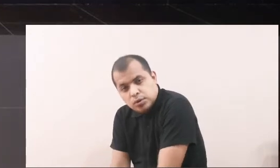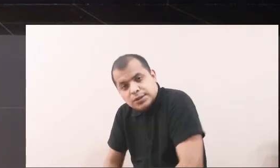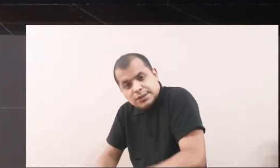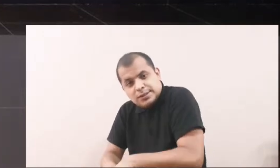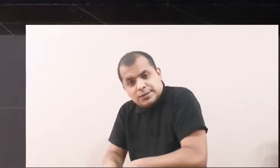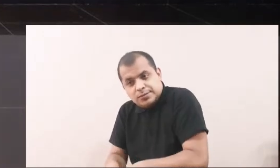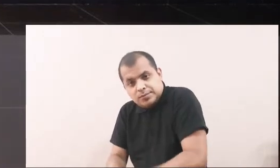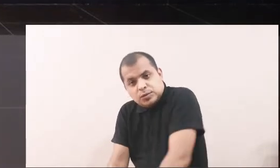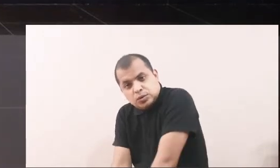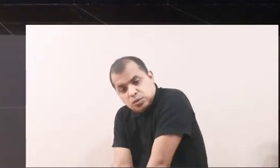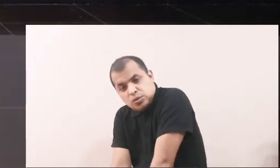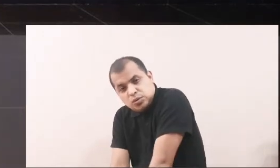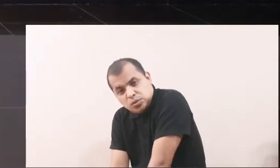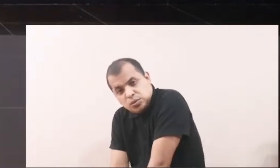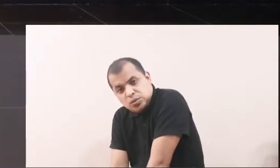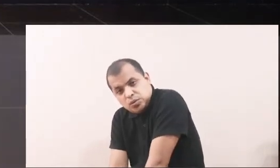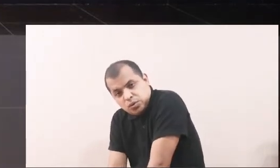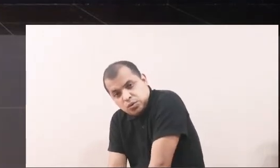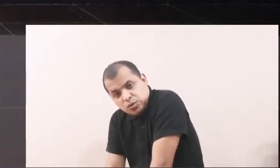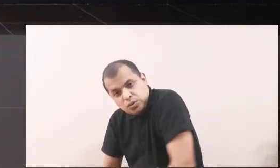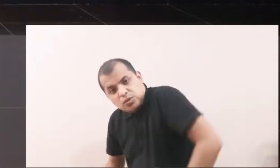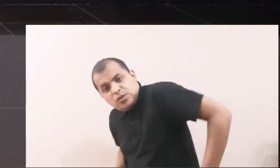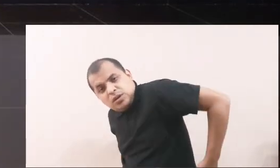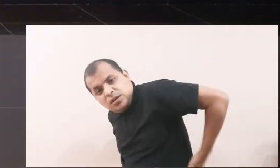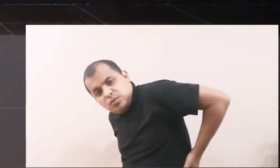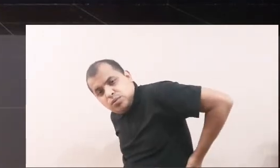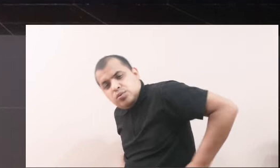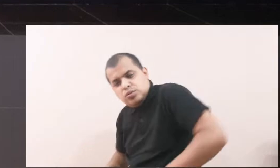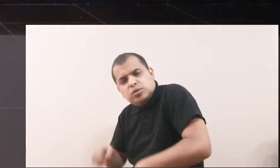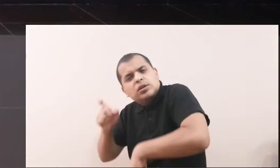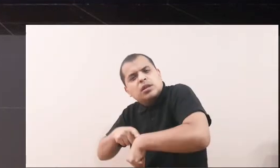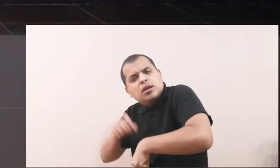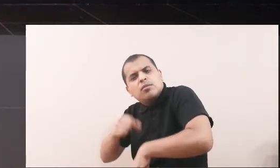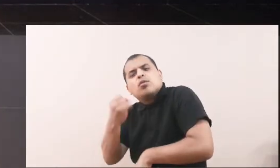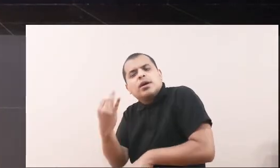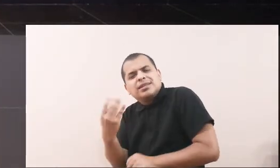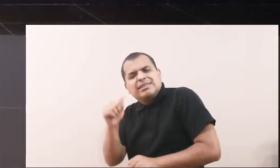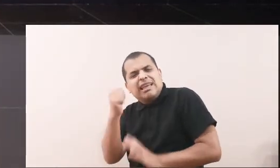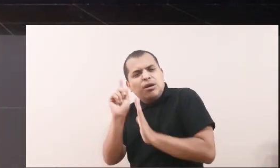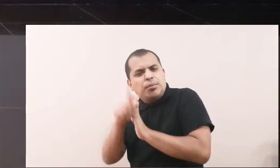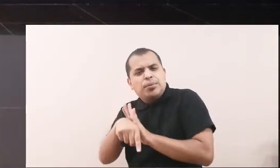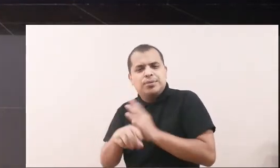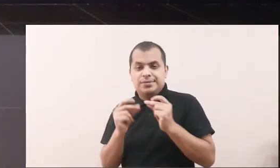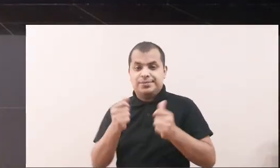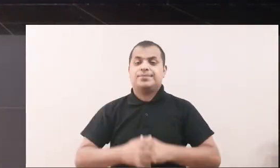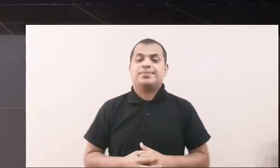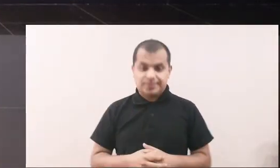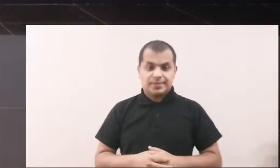también glúteos y los músculos lumbares. ¿Cuánto tiempo mantengo? 10 segundos. Segundo